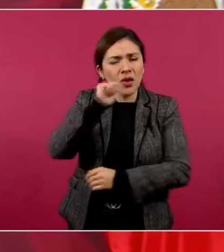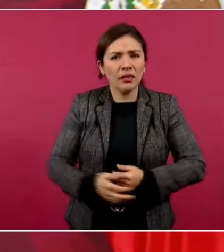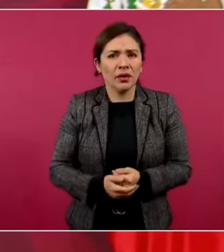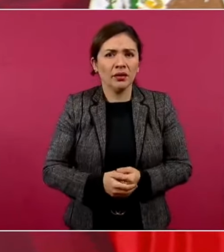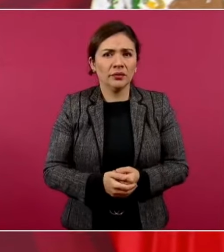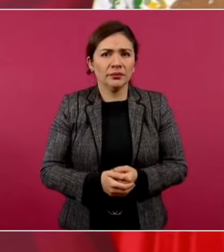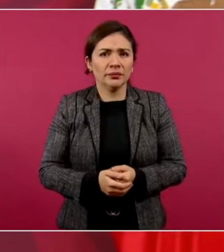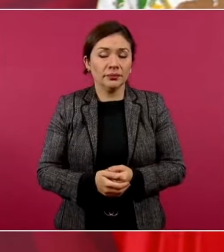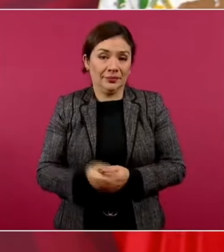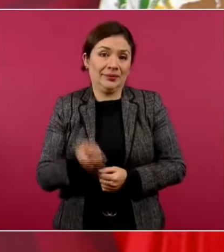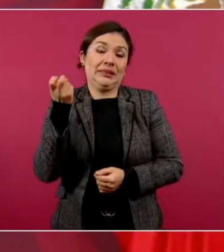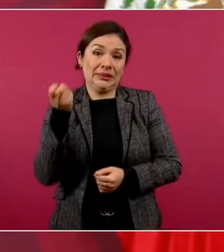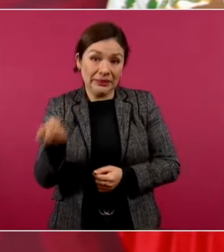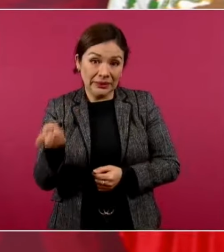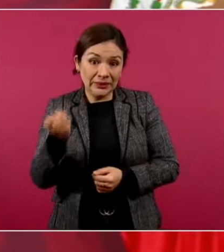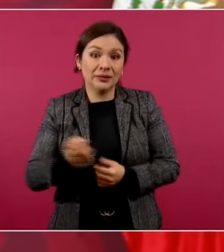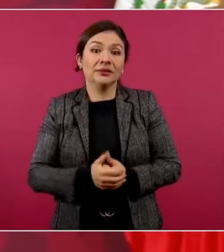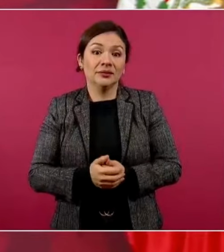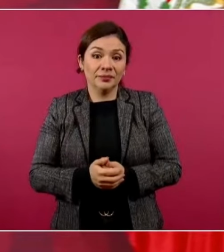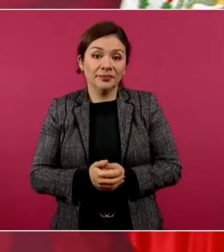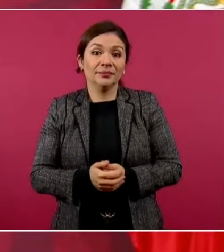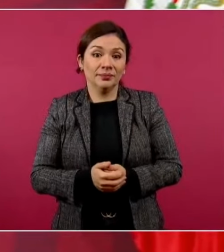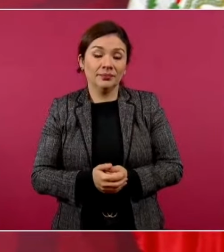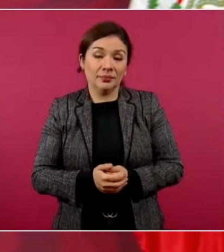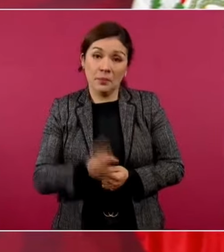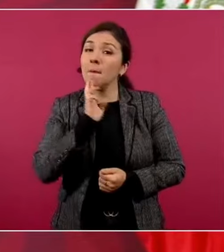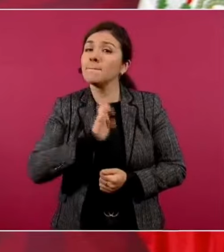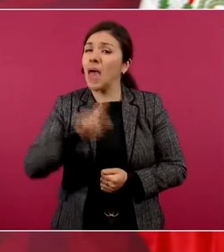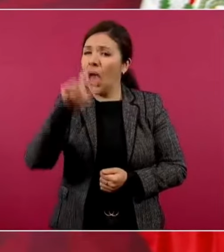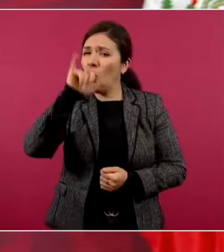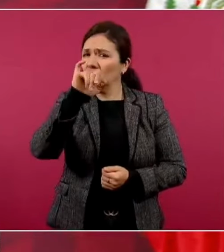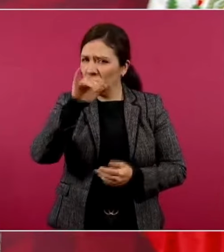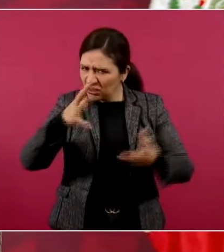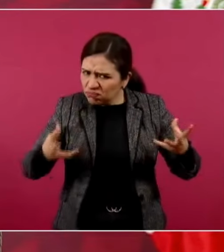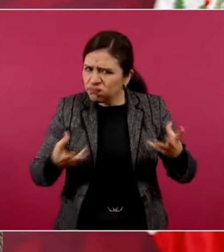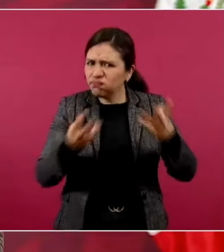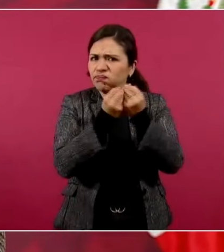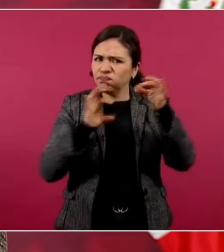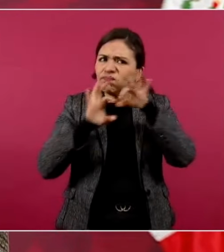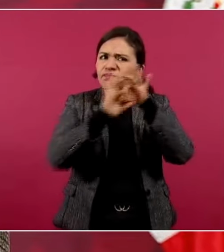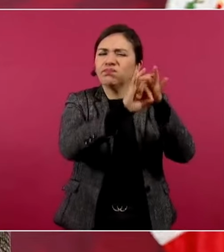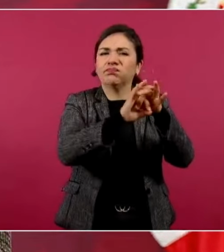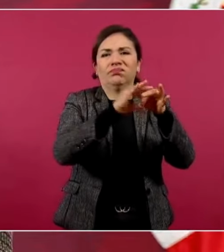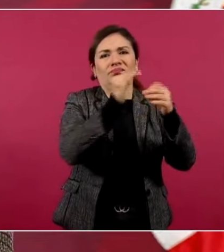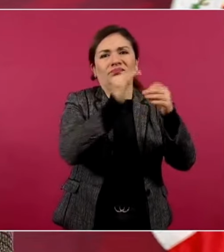Entonces, sí, lo mejor es federalizar.